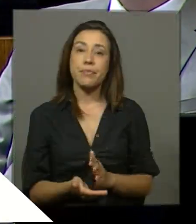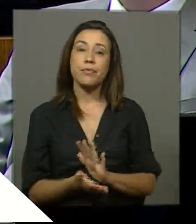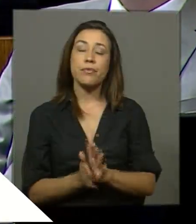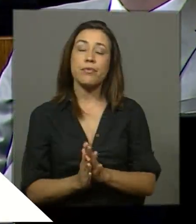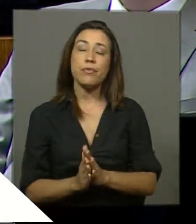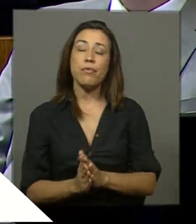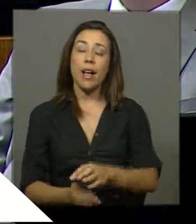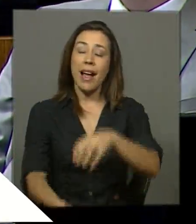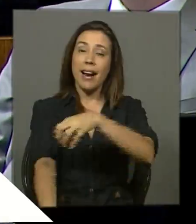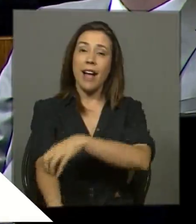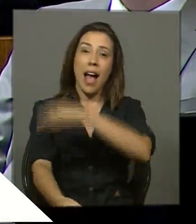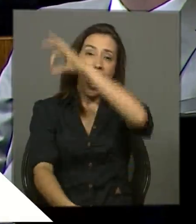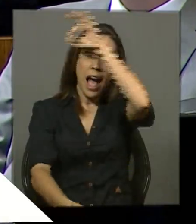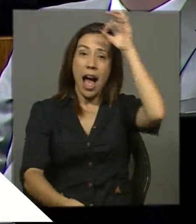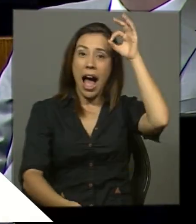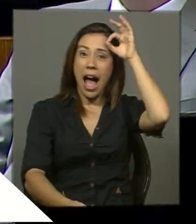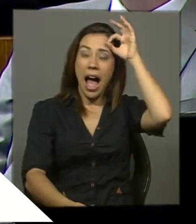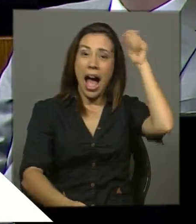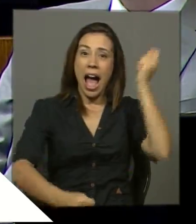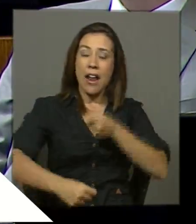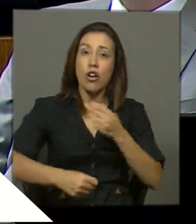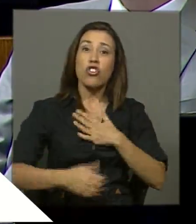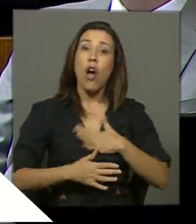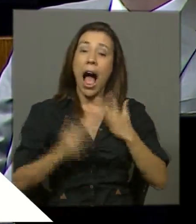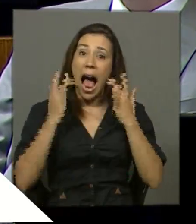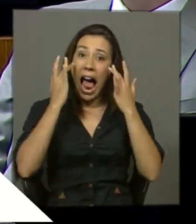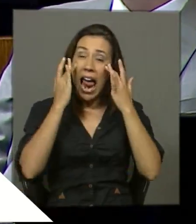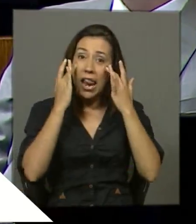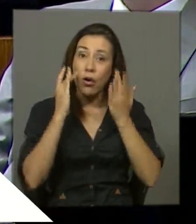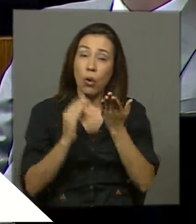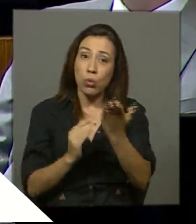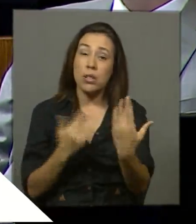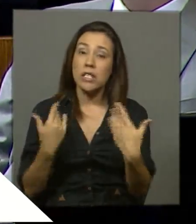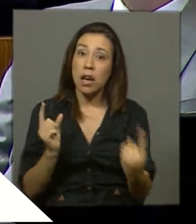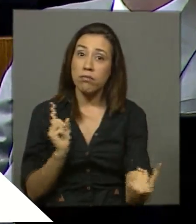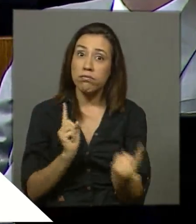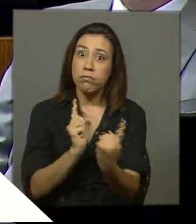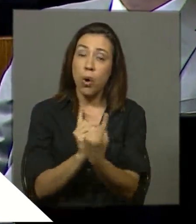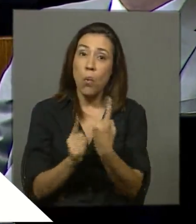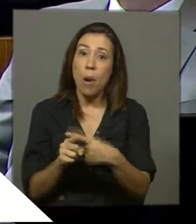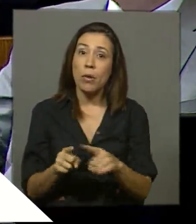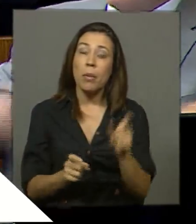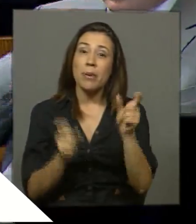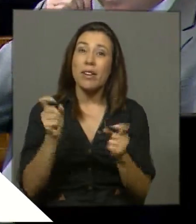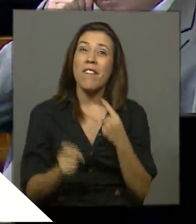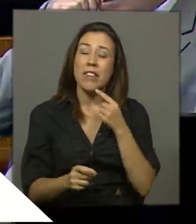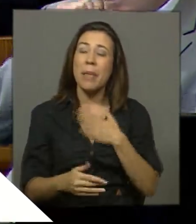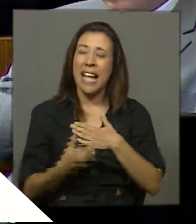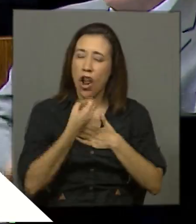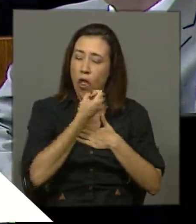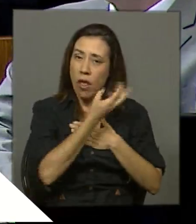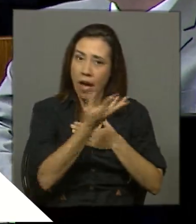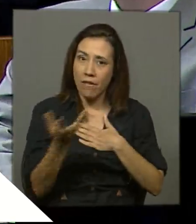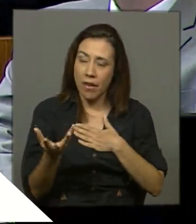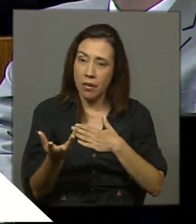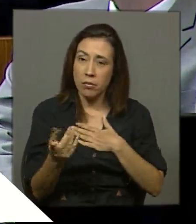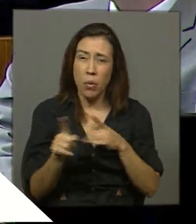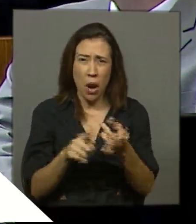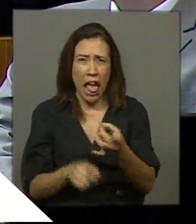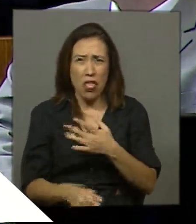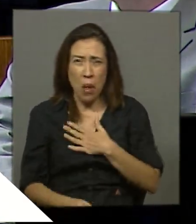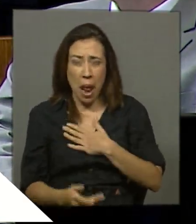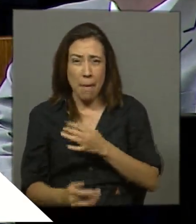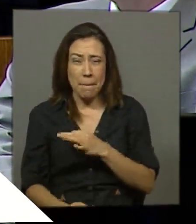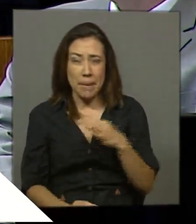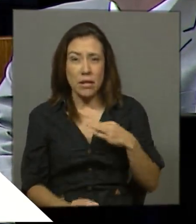la araucanía me alegro que se haya reunido en una ocasión con víctimas pero le quiero decir algo aunque le duele